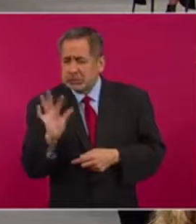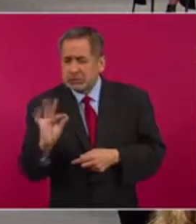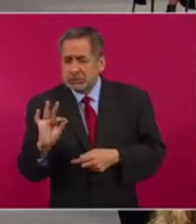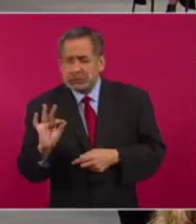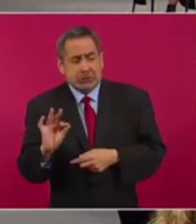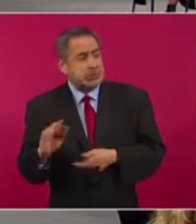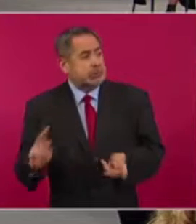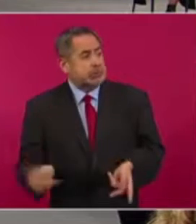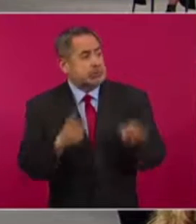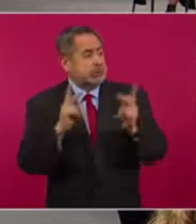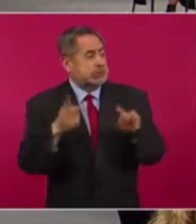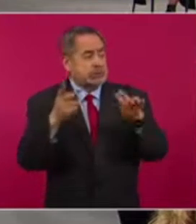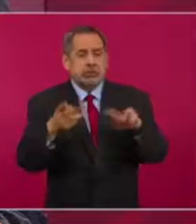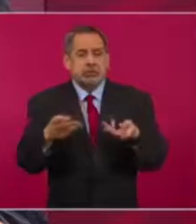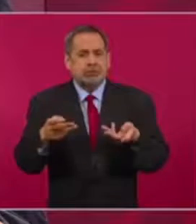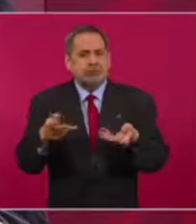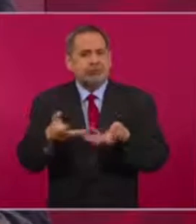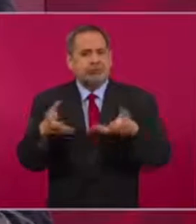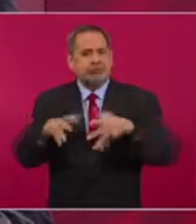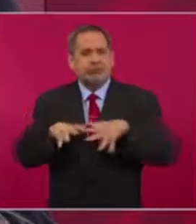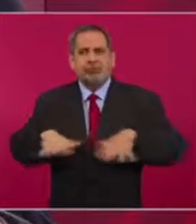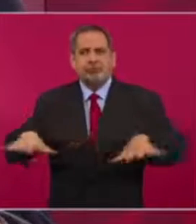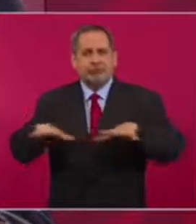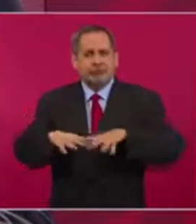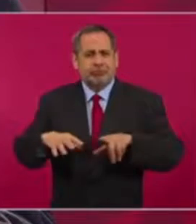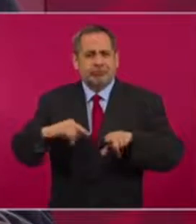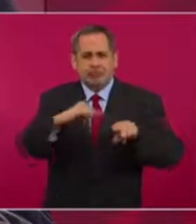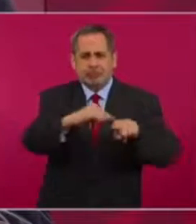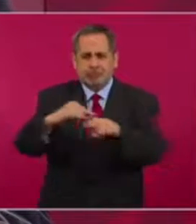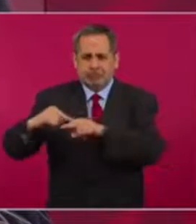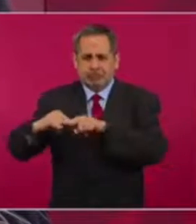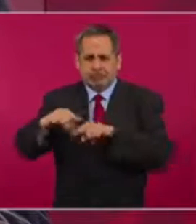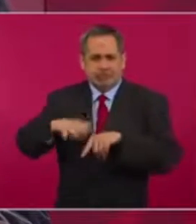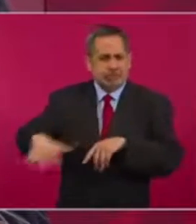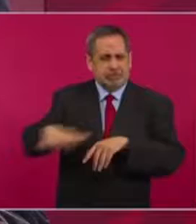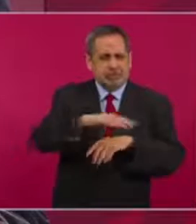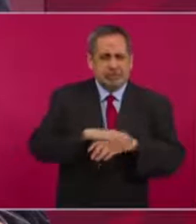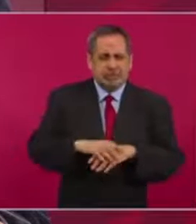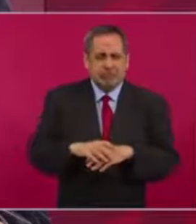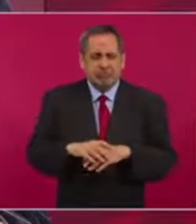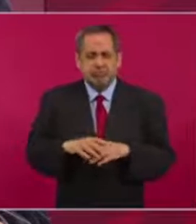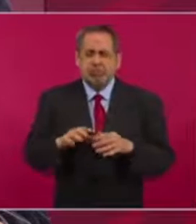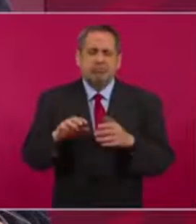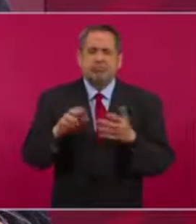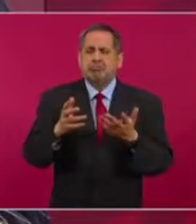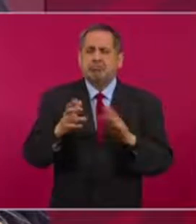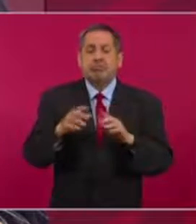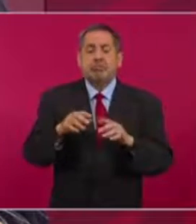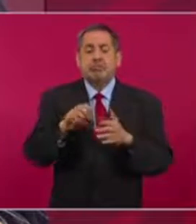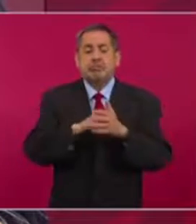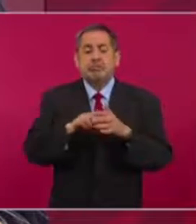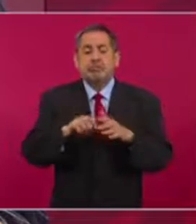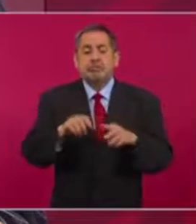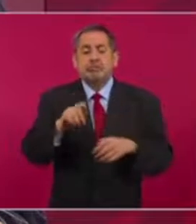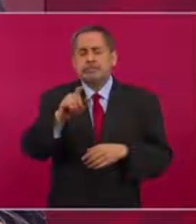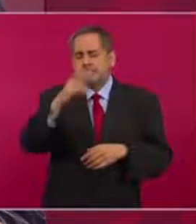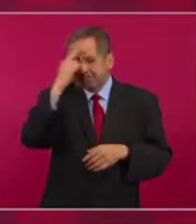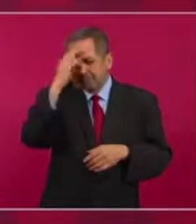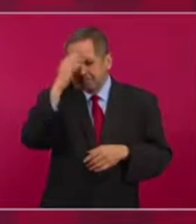cuadrado. A 5 minutos, cuando mucho 10 minutos, de donde